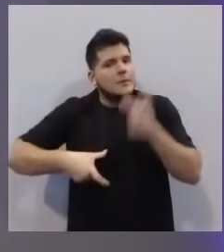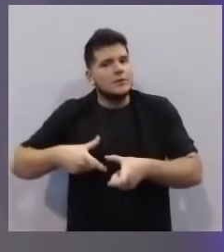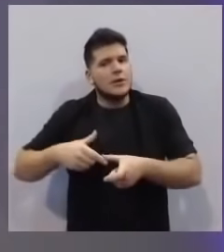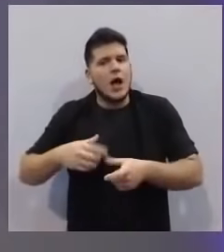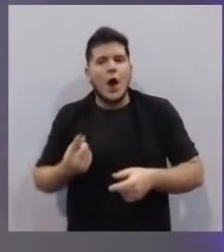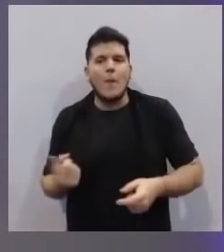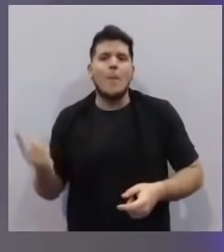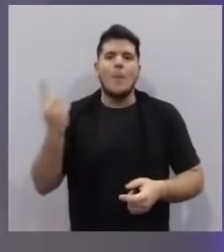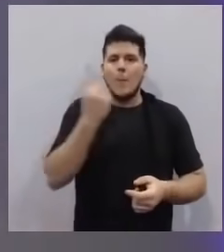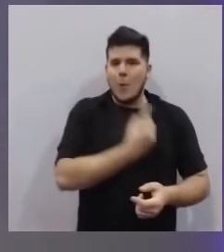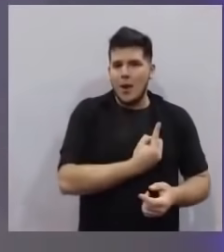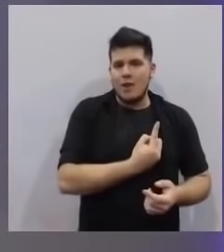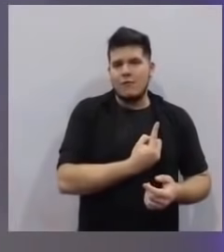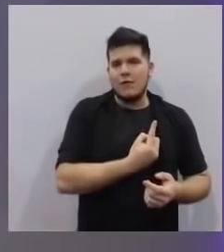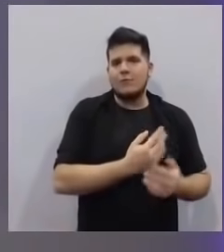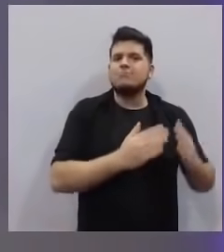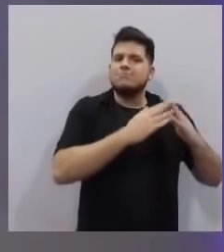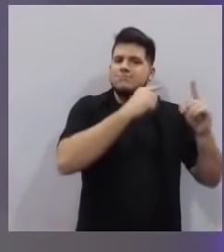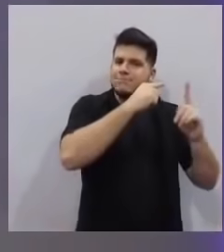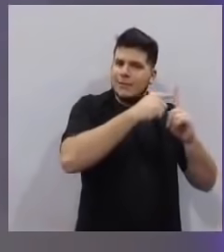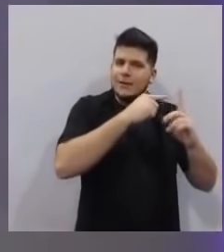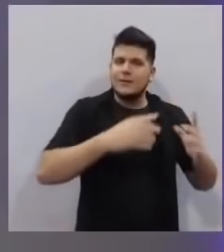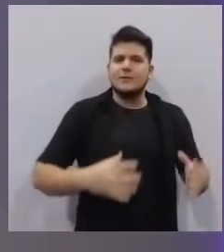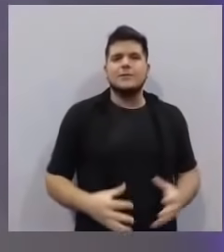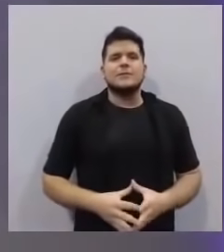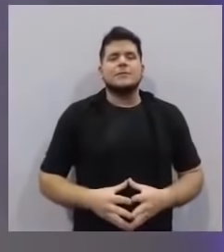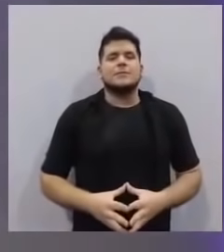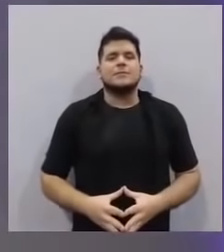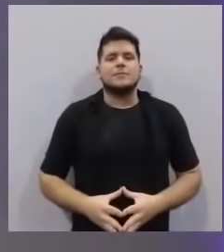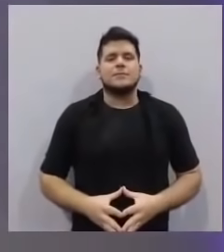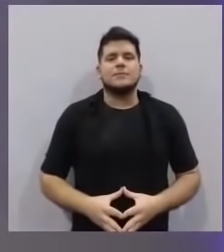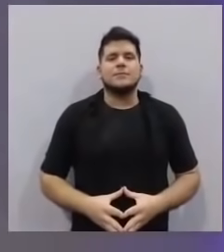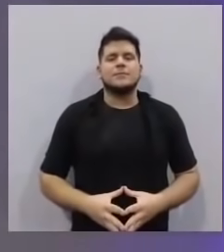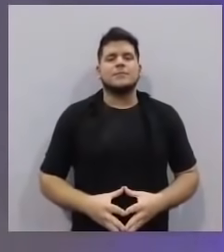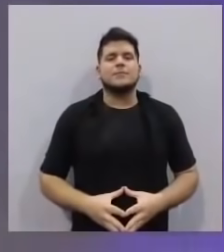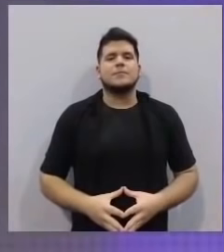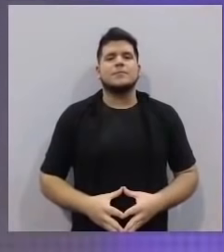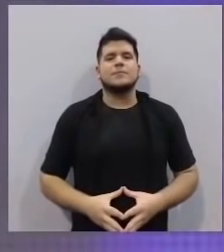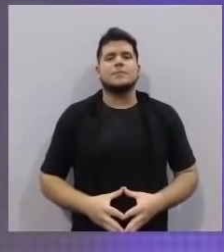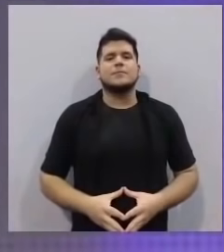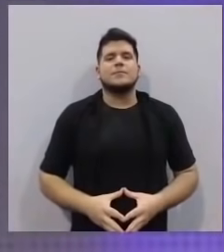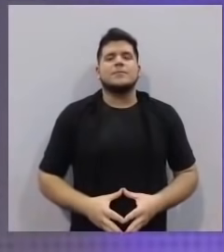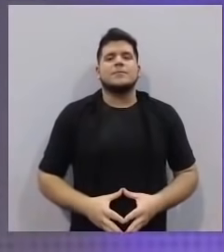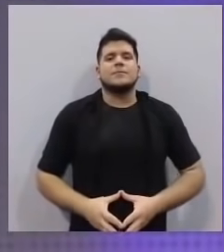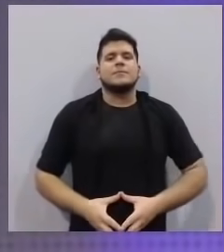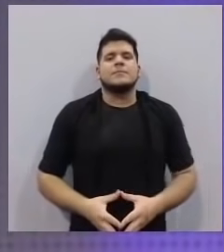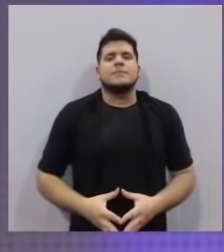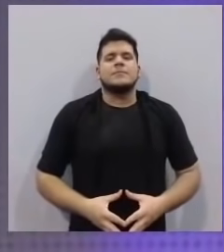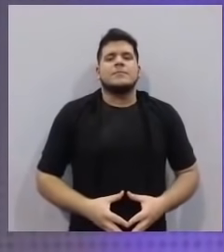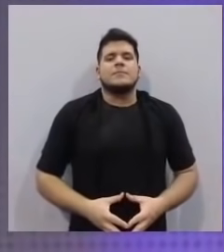también entren en la apostasía y la apostasía es algo que la palabra de dios narra